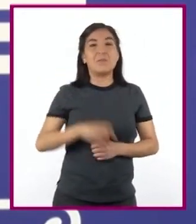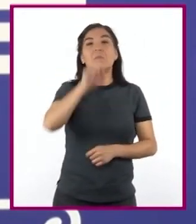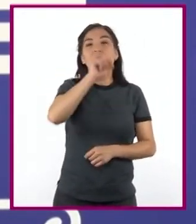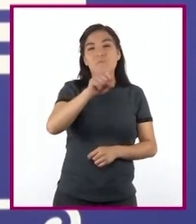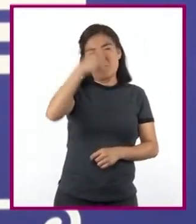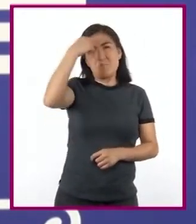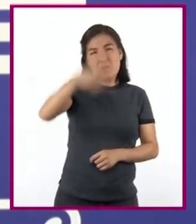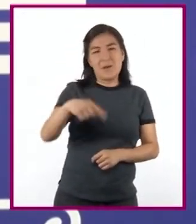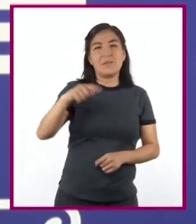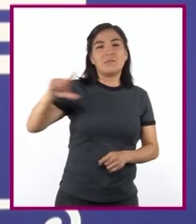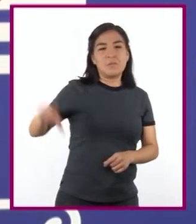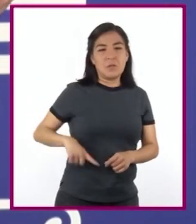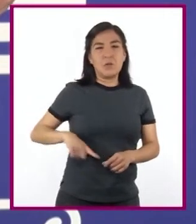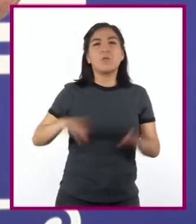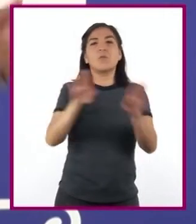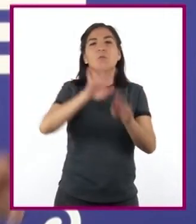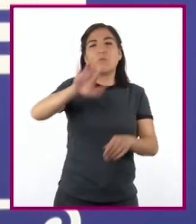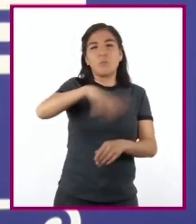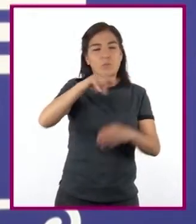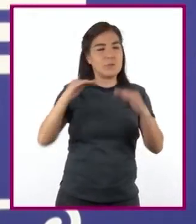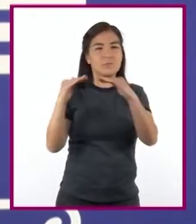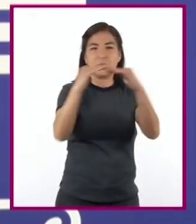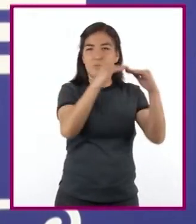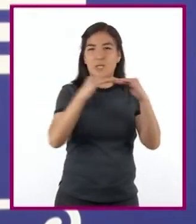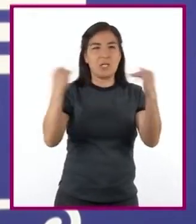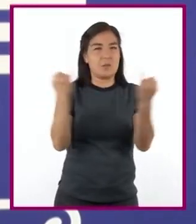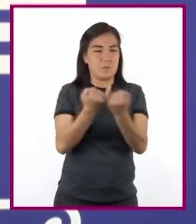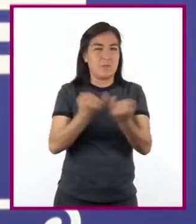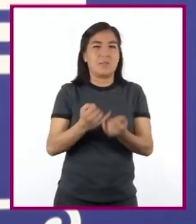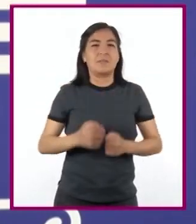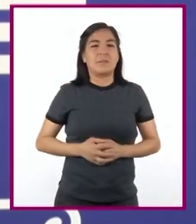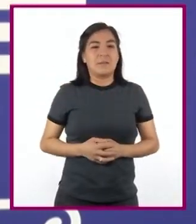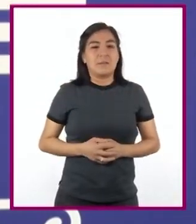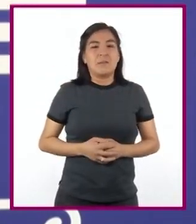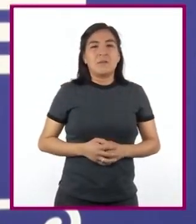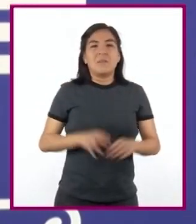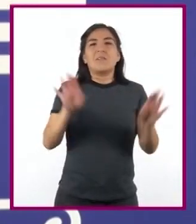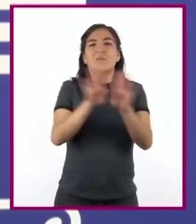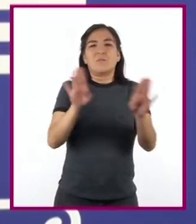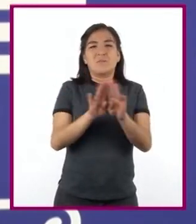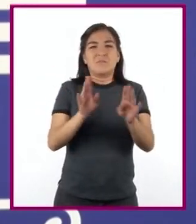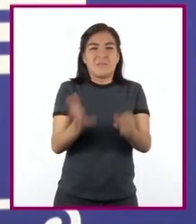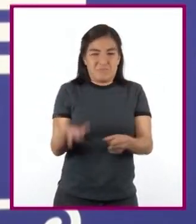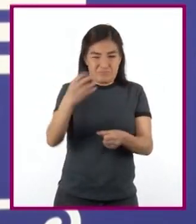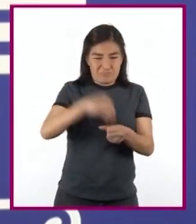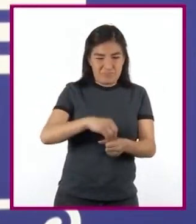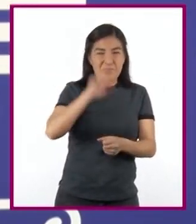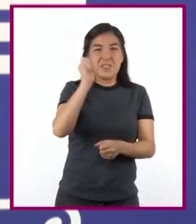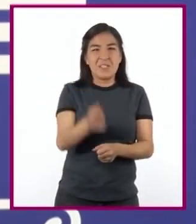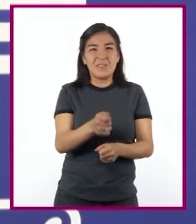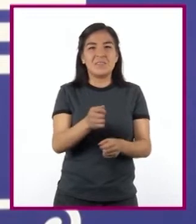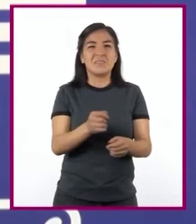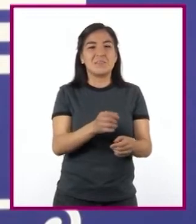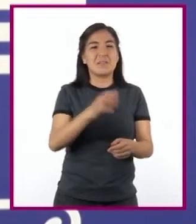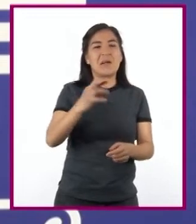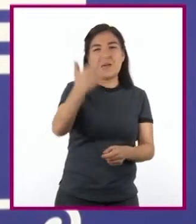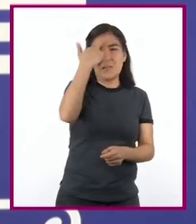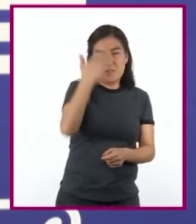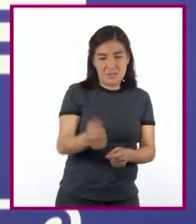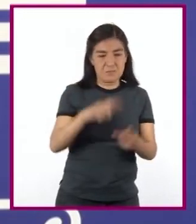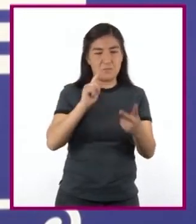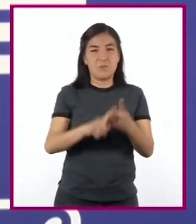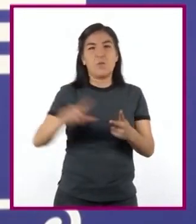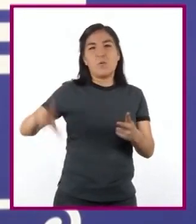buscaban una sociedad más igualitaria. La combinación de los conceptos de razón, gobierno